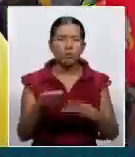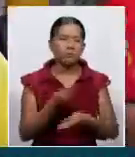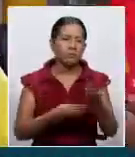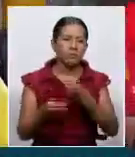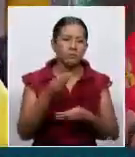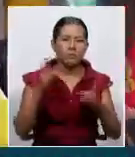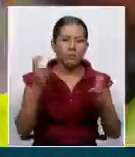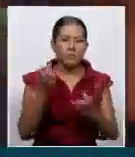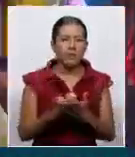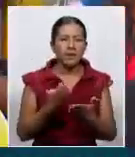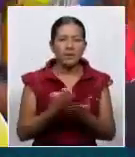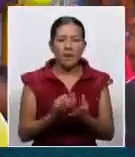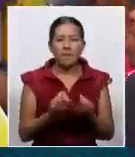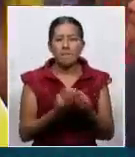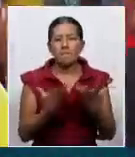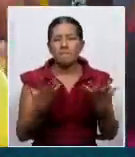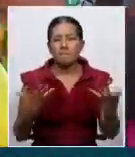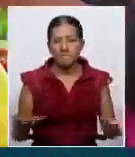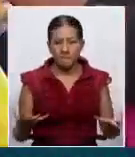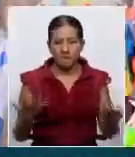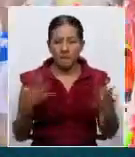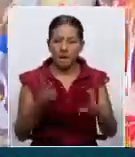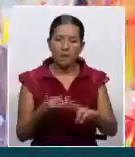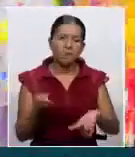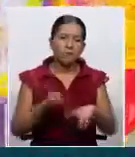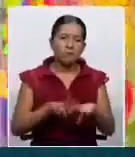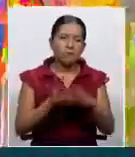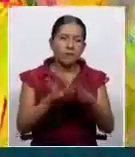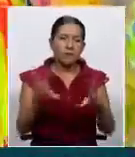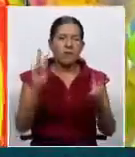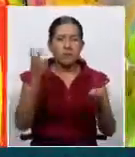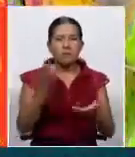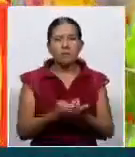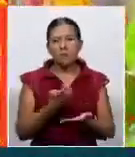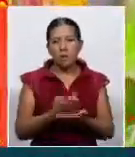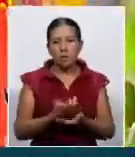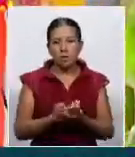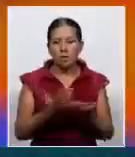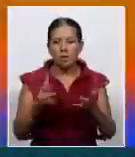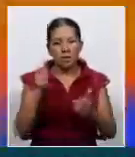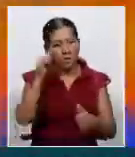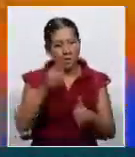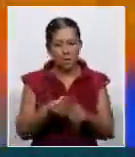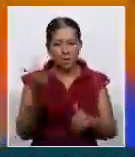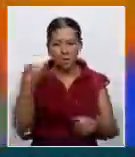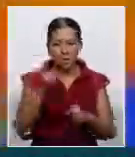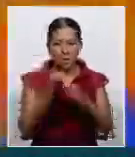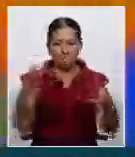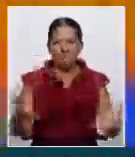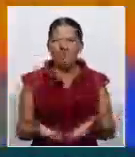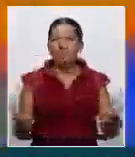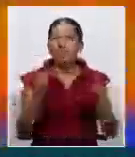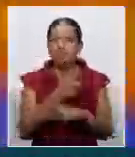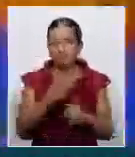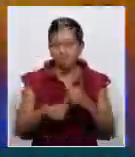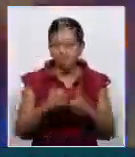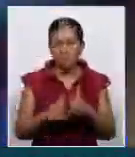económico masivo y de esta manera se reactiva la economía del comercio después de una pandemia que se vieron afectados.